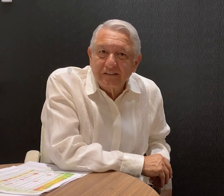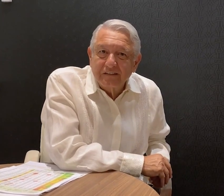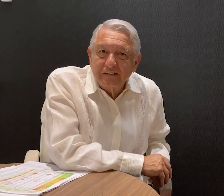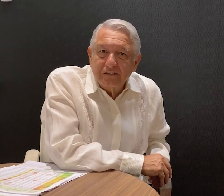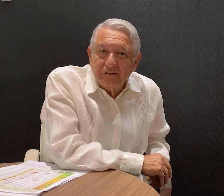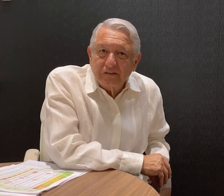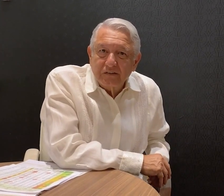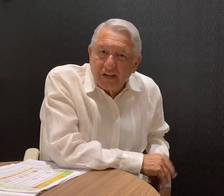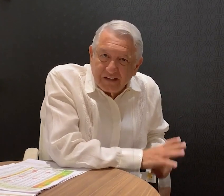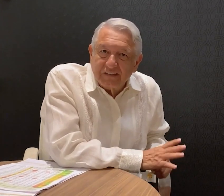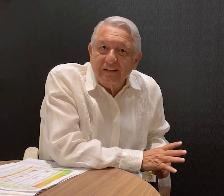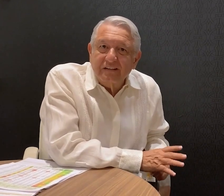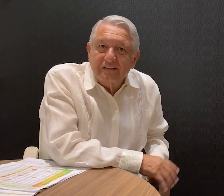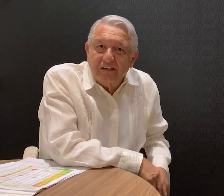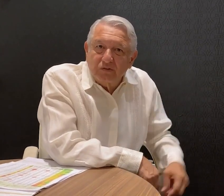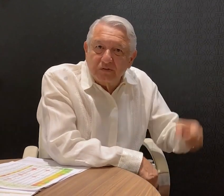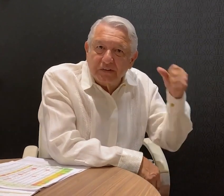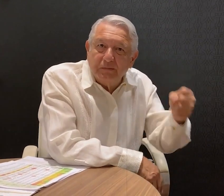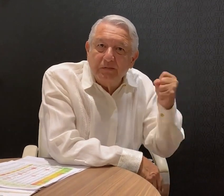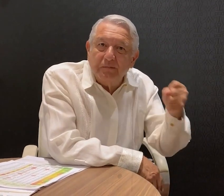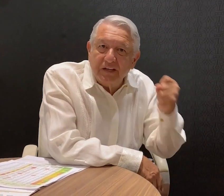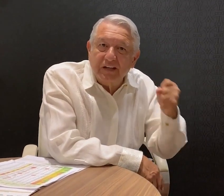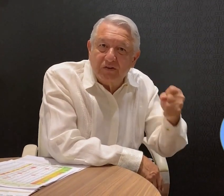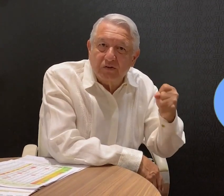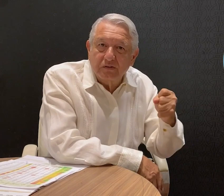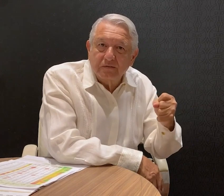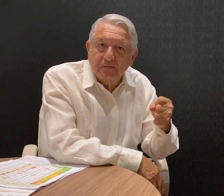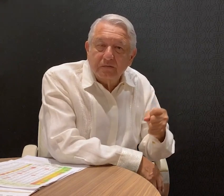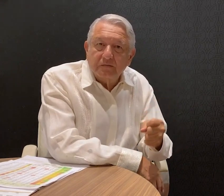adversidades. Y hay que seguir diciendo